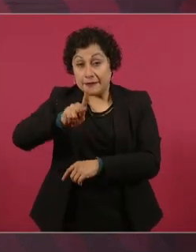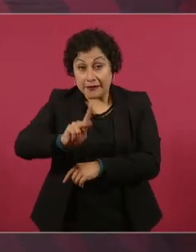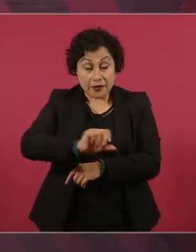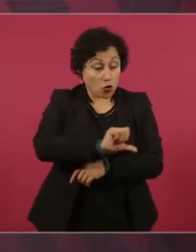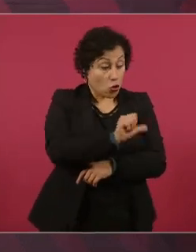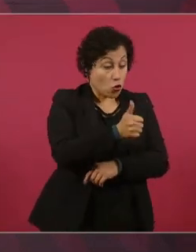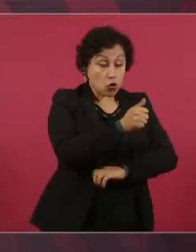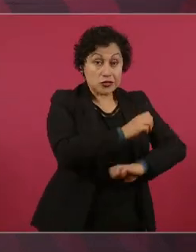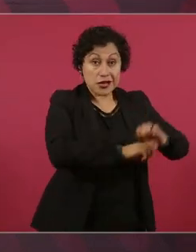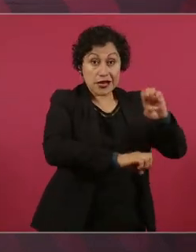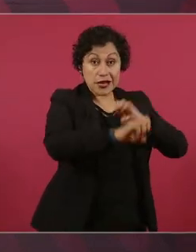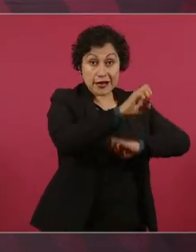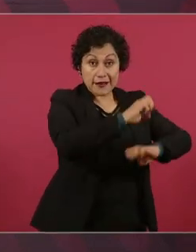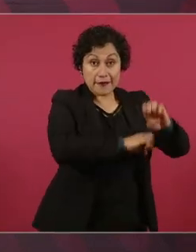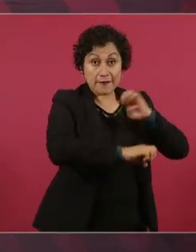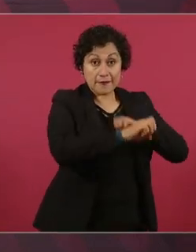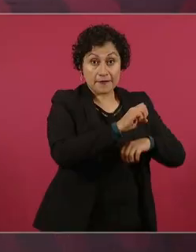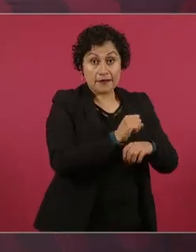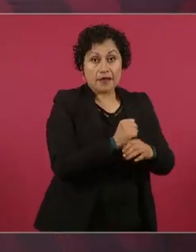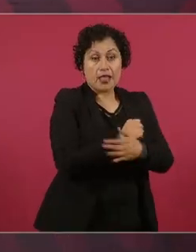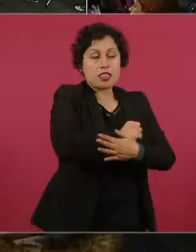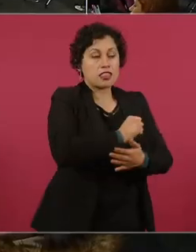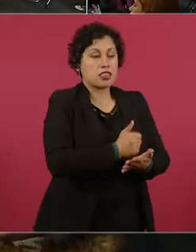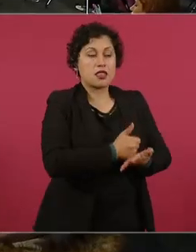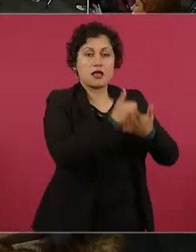de esas influyentes